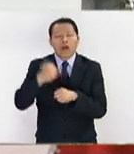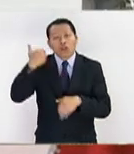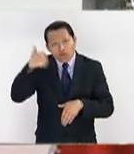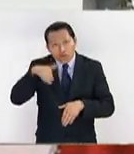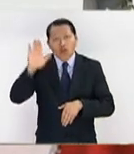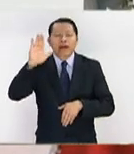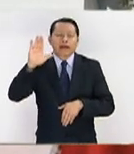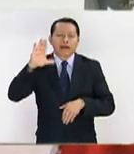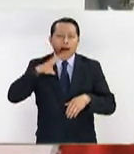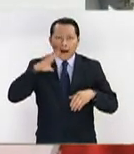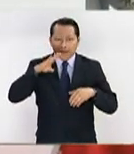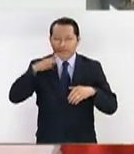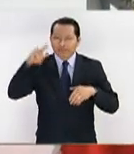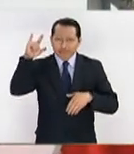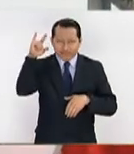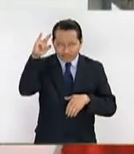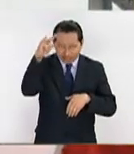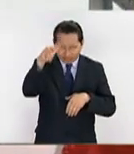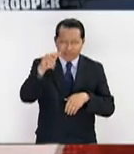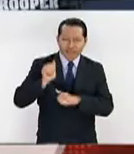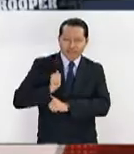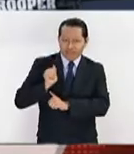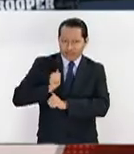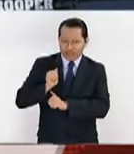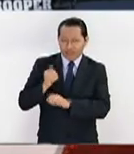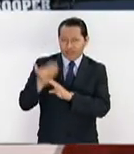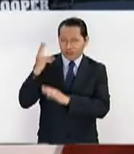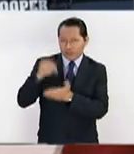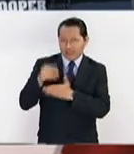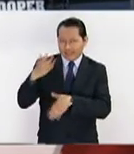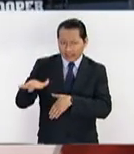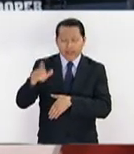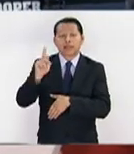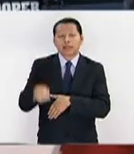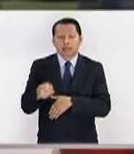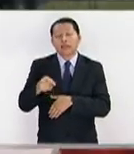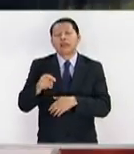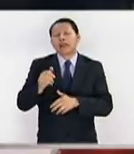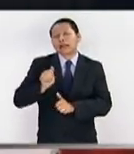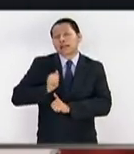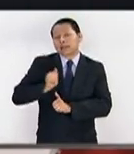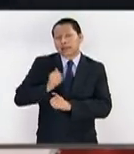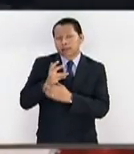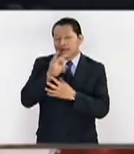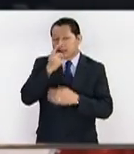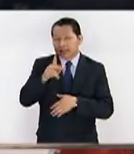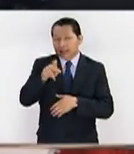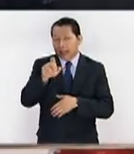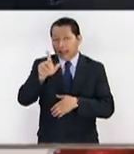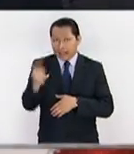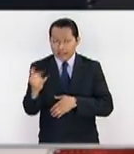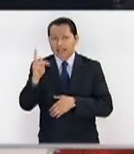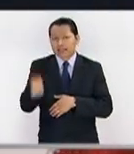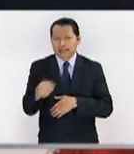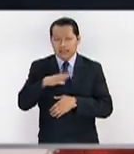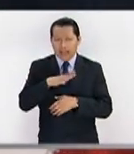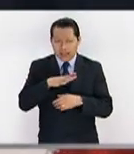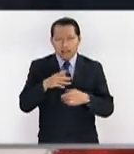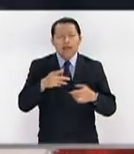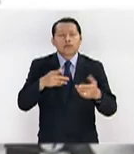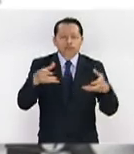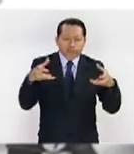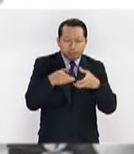Fuerzas Aéreas estadounidenses de 2010. El ejército estadounidense confirmó que Kelly sirvió en una unidad de